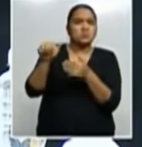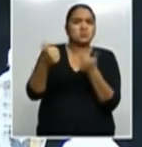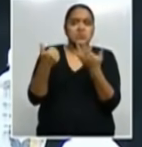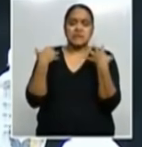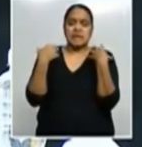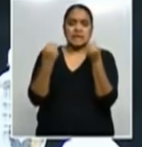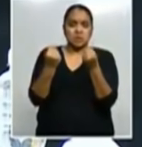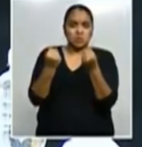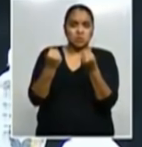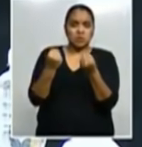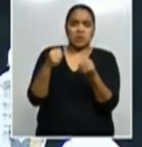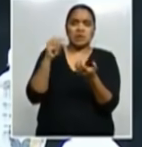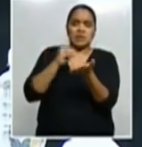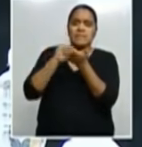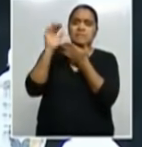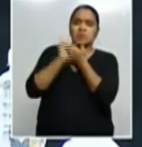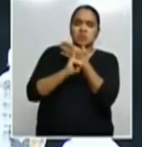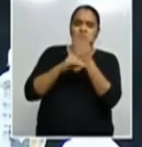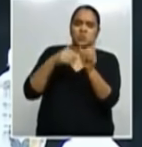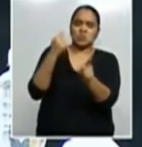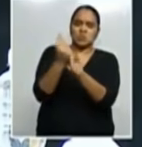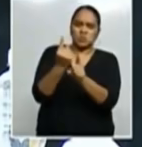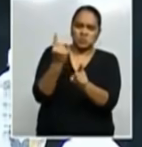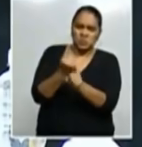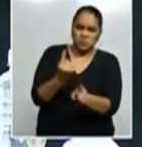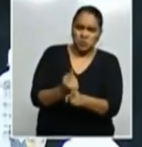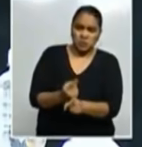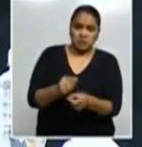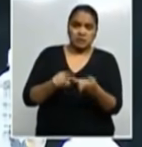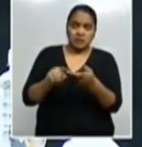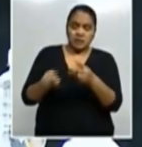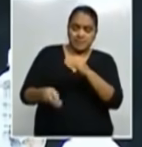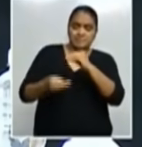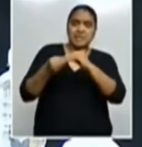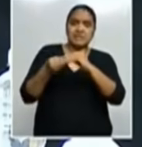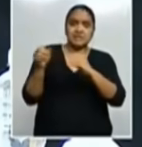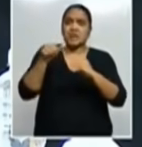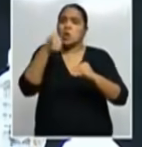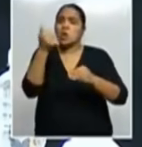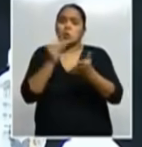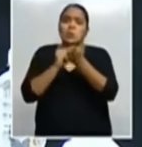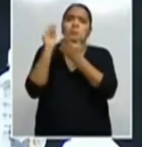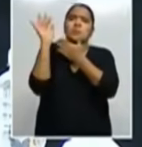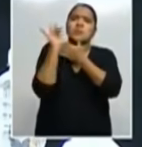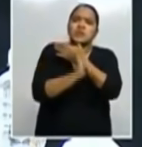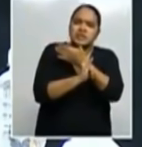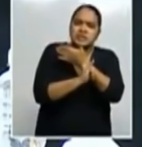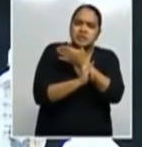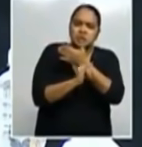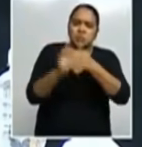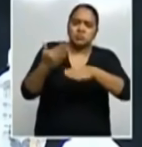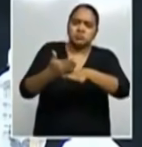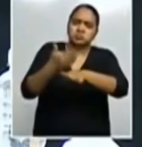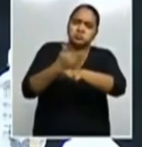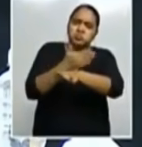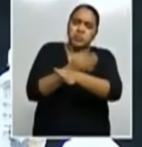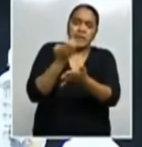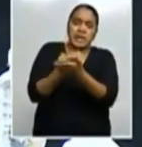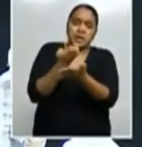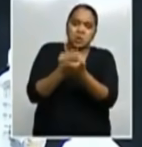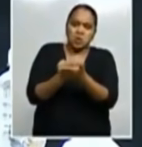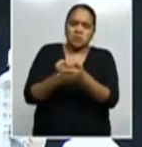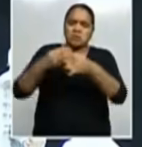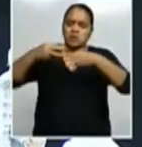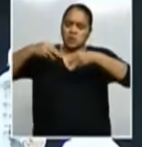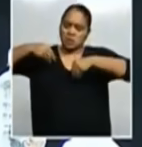bien precisas, correctamente aplicadas, y más las otras medidas de reactivación económica del agro y construcción